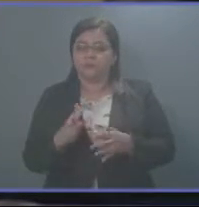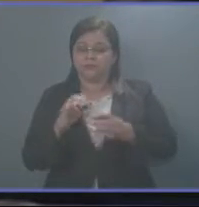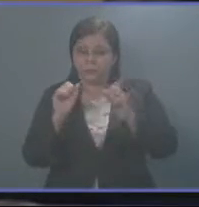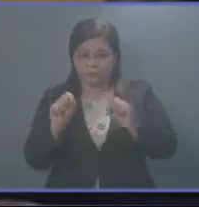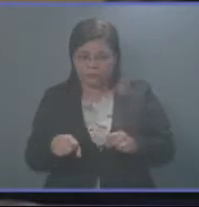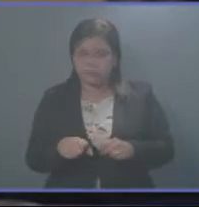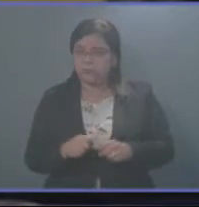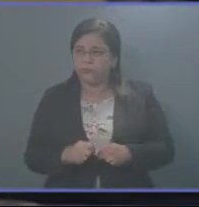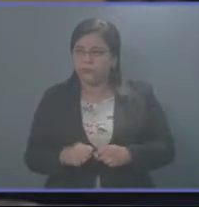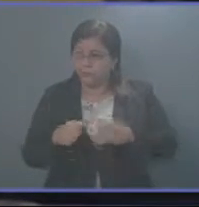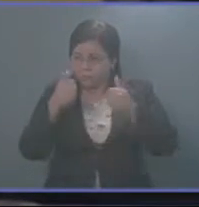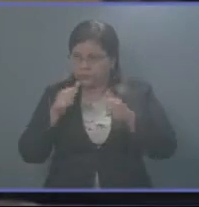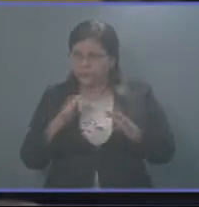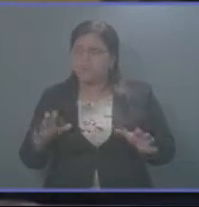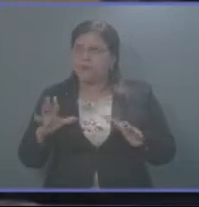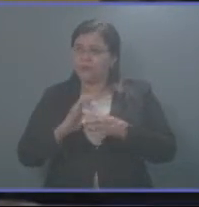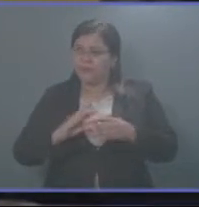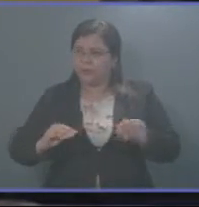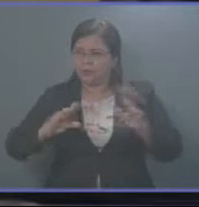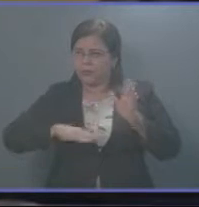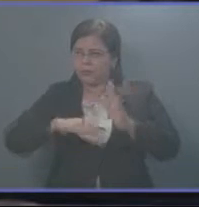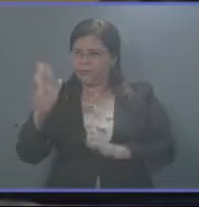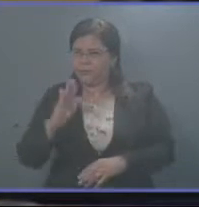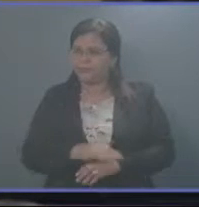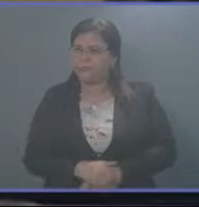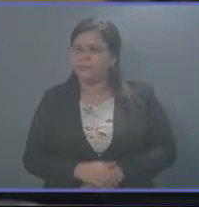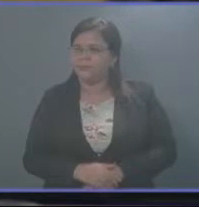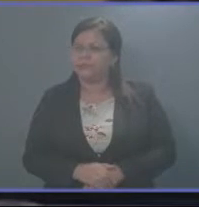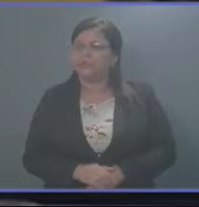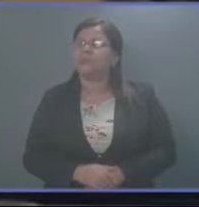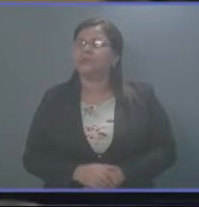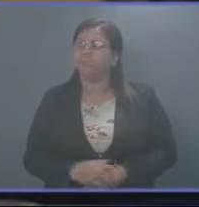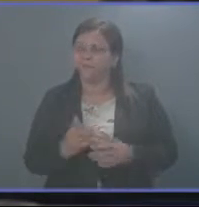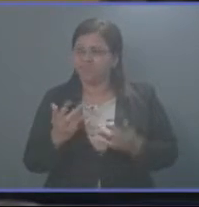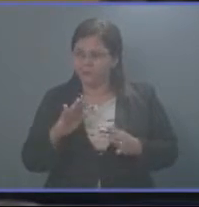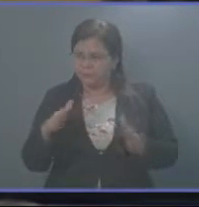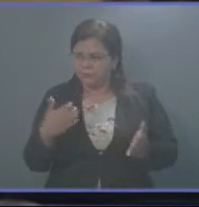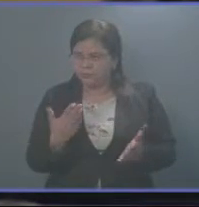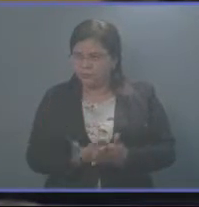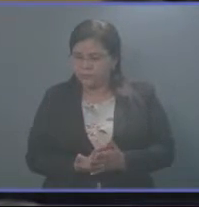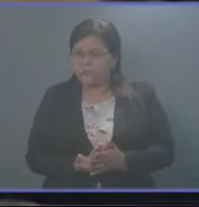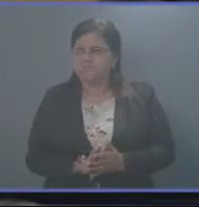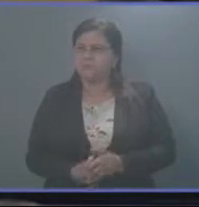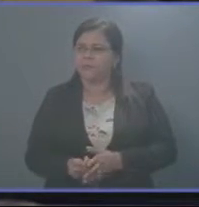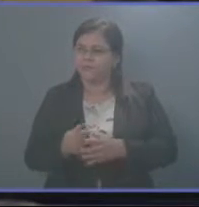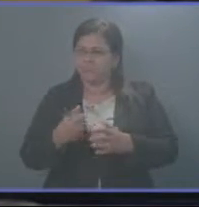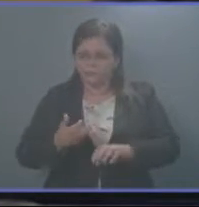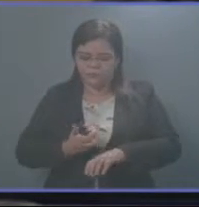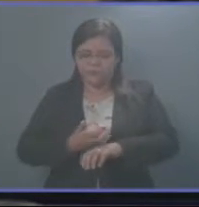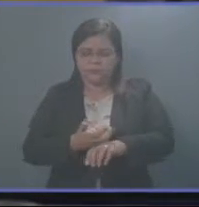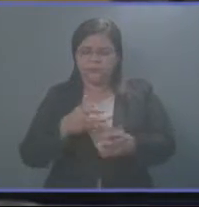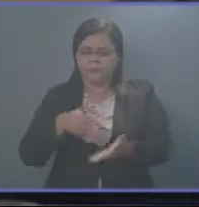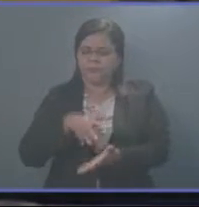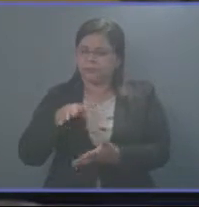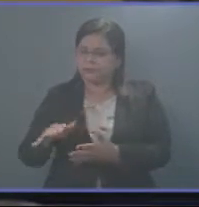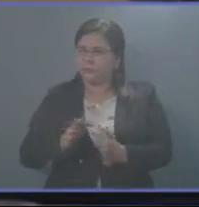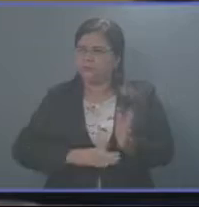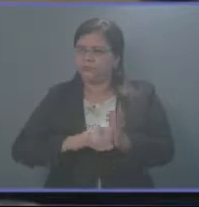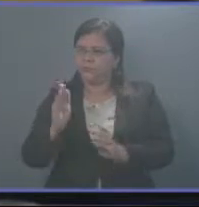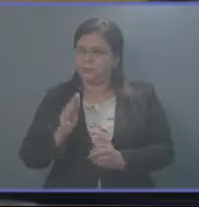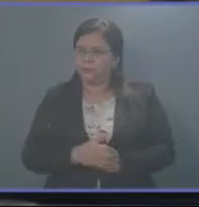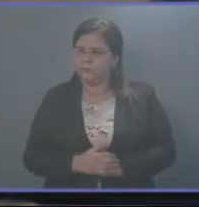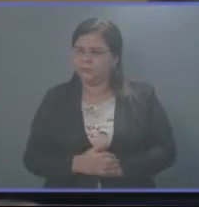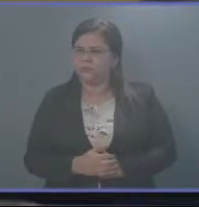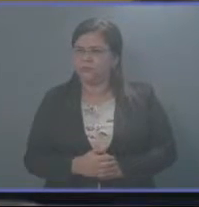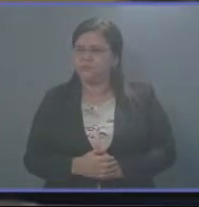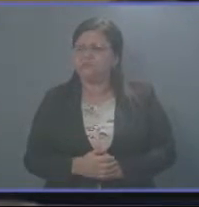disposiciones transitorias relacionadas a los traspasos de líneas con el servicio de transporte público de pasajeros